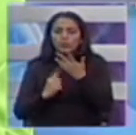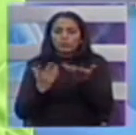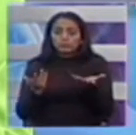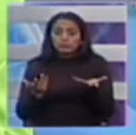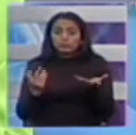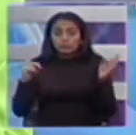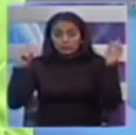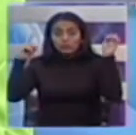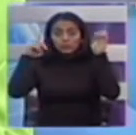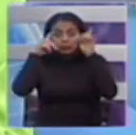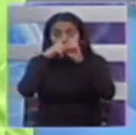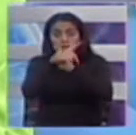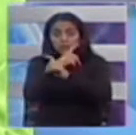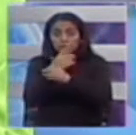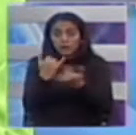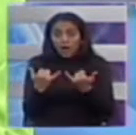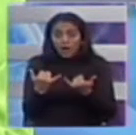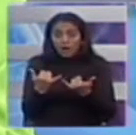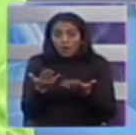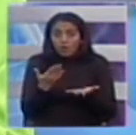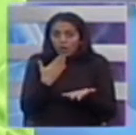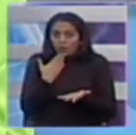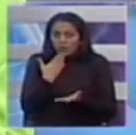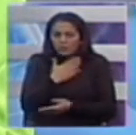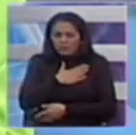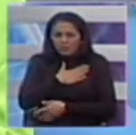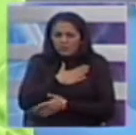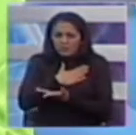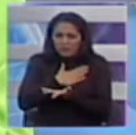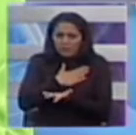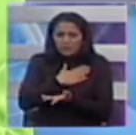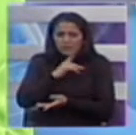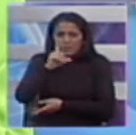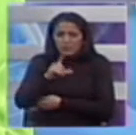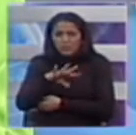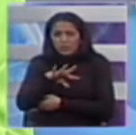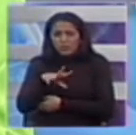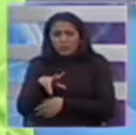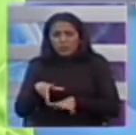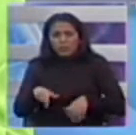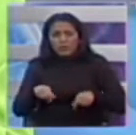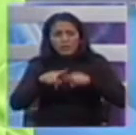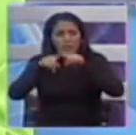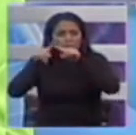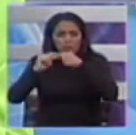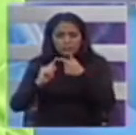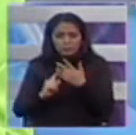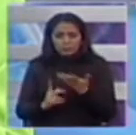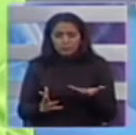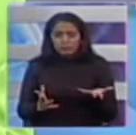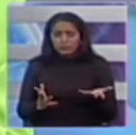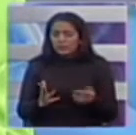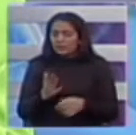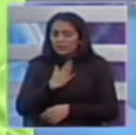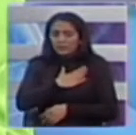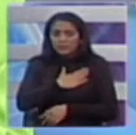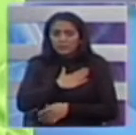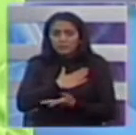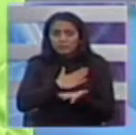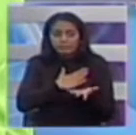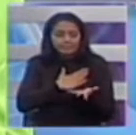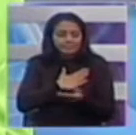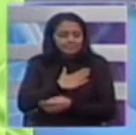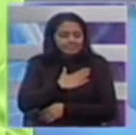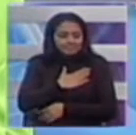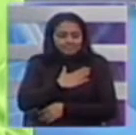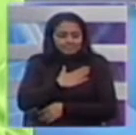casos más engorrosos que hemos tenido que pasar como pueblo ecuatoriano en los últimos 10 años. Un caso que realmente puso